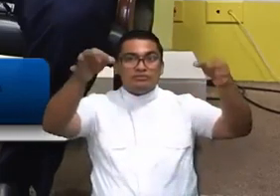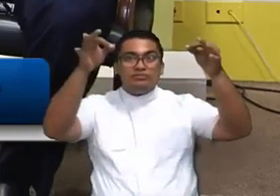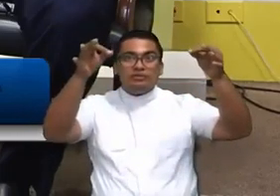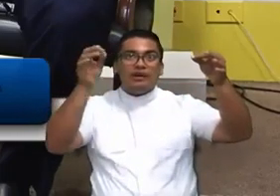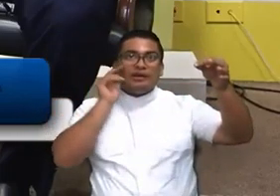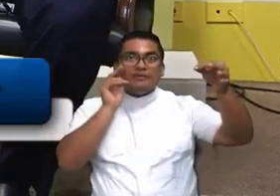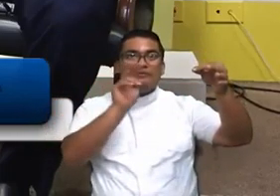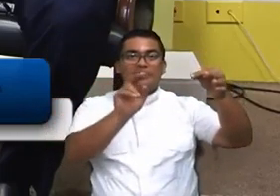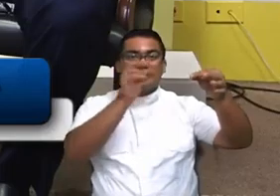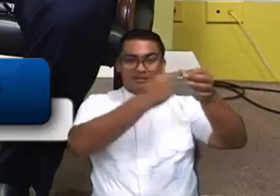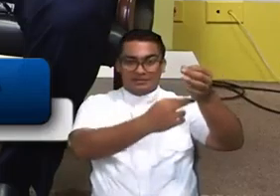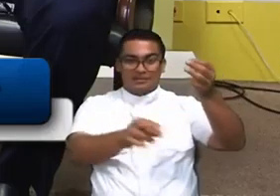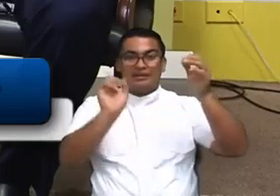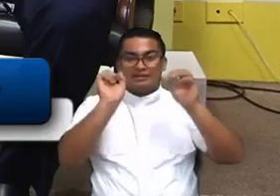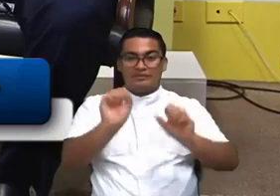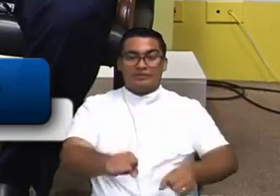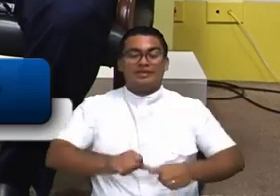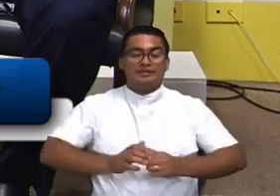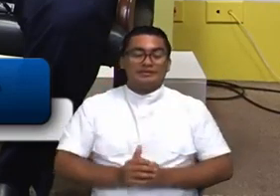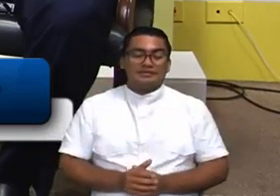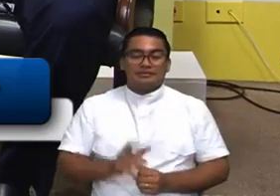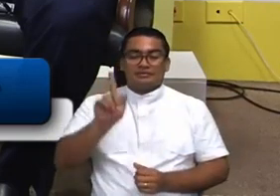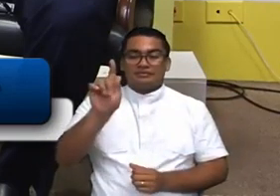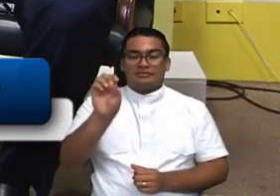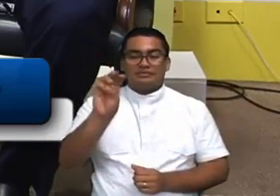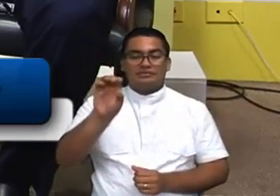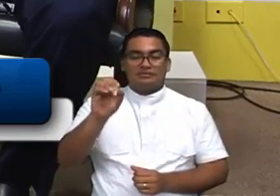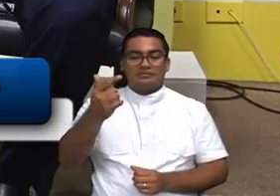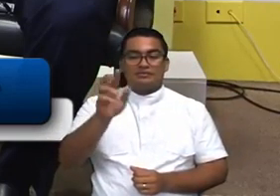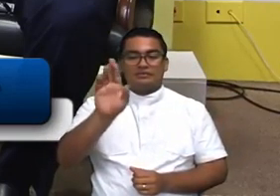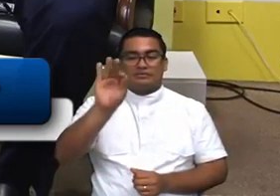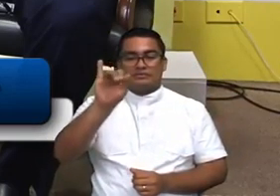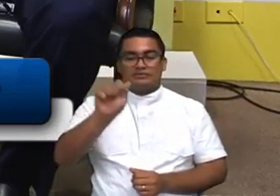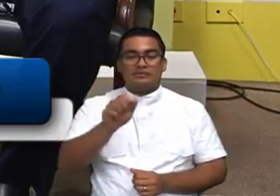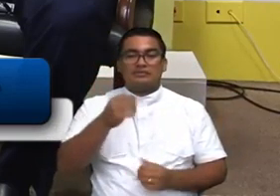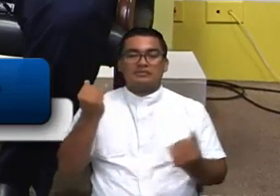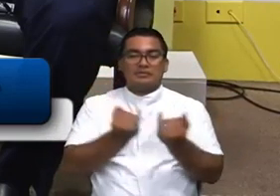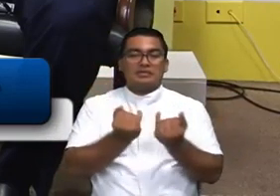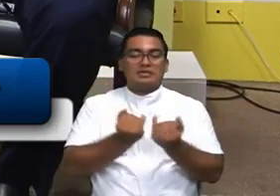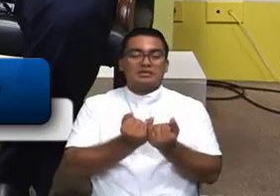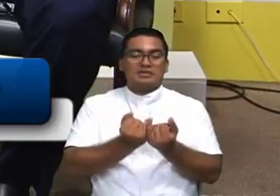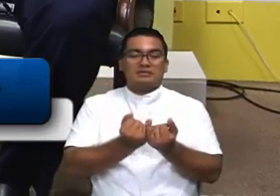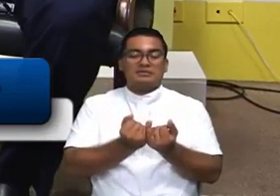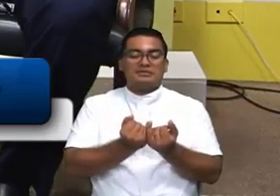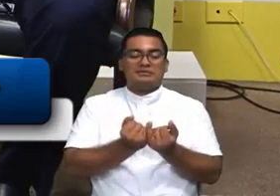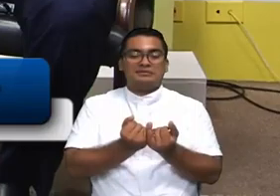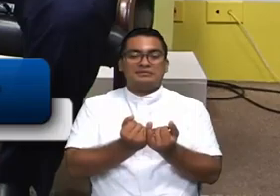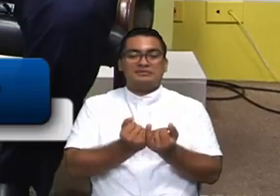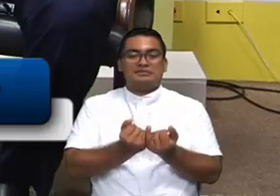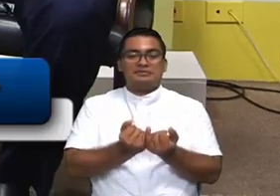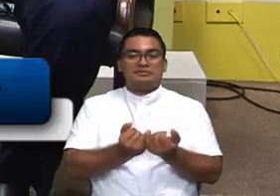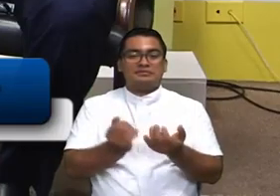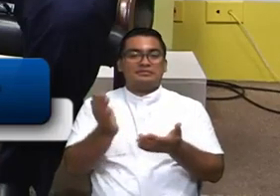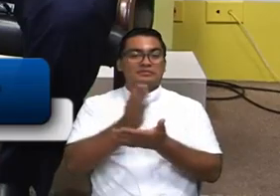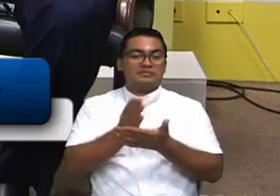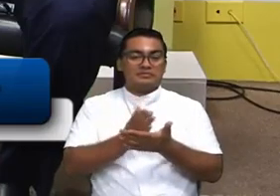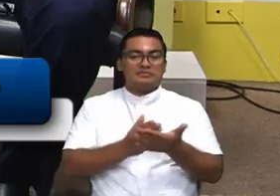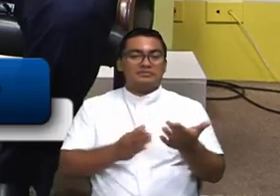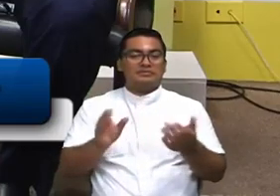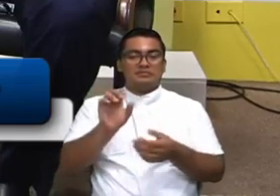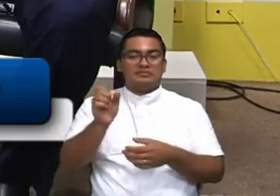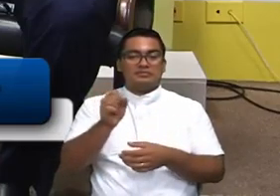Es para la tomografía. Para la tomografía. También de igual manera se ocupa en la resonancia magnética, pero solamente en un tipo de secuencia,